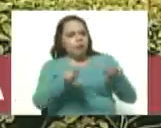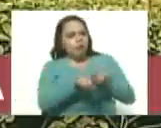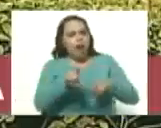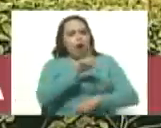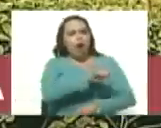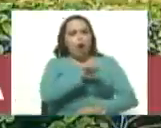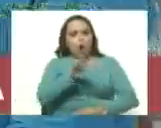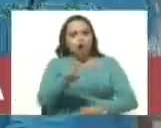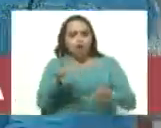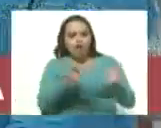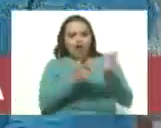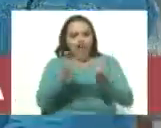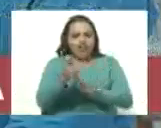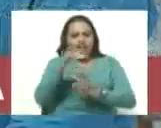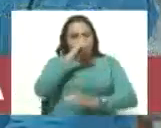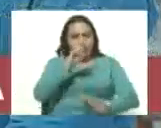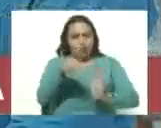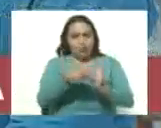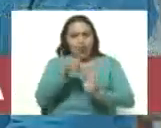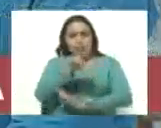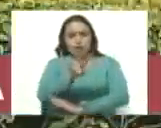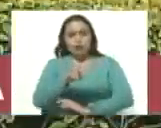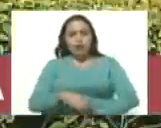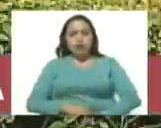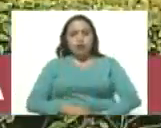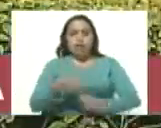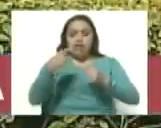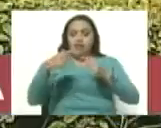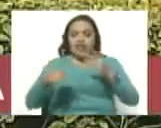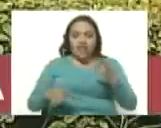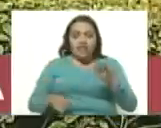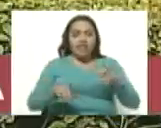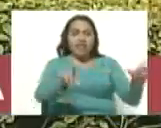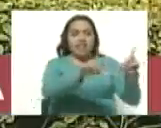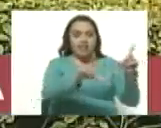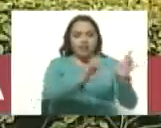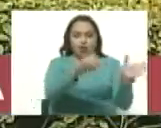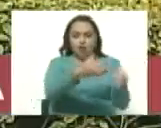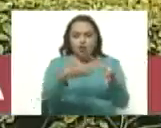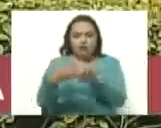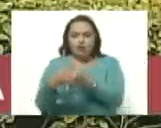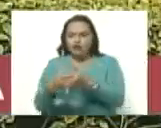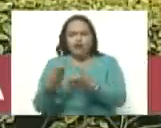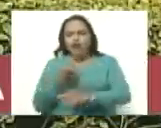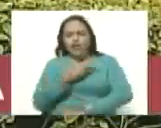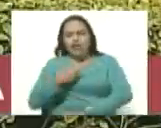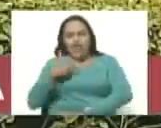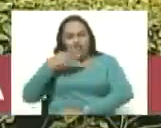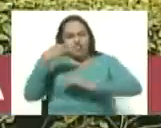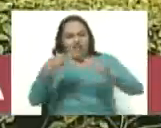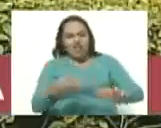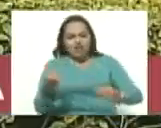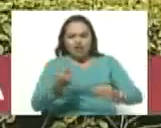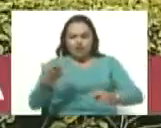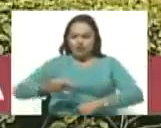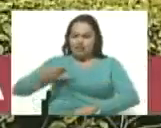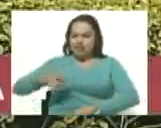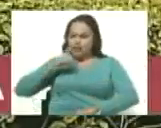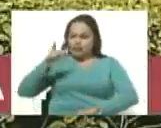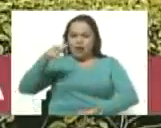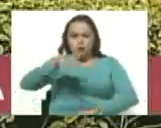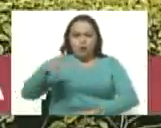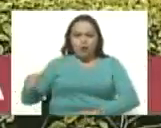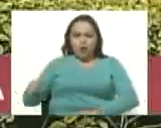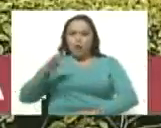2002 una cantidad de medios cartelizados que no les interesaba la verdad sino la creación de una indignación nacional que